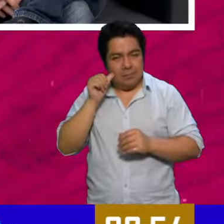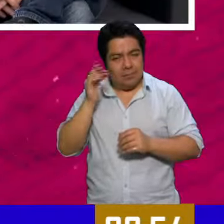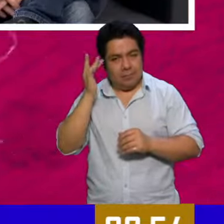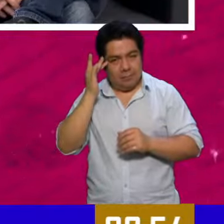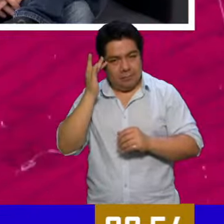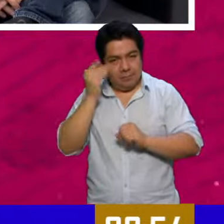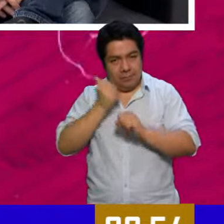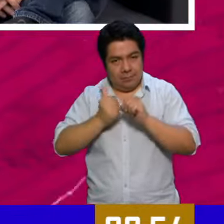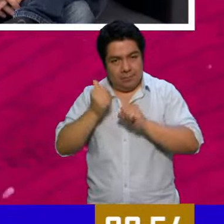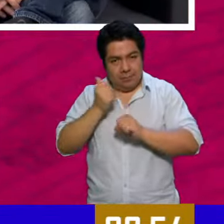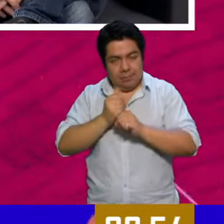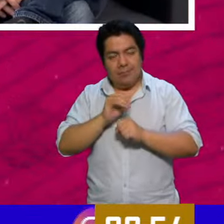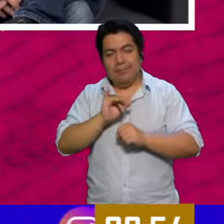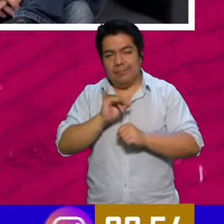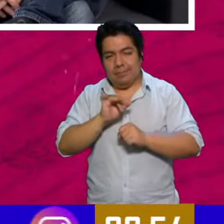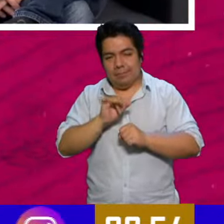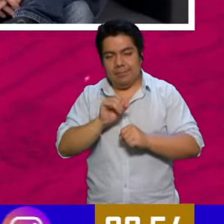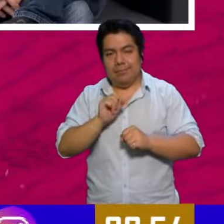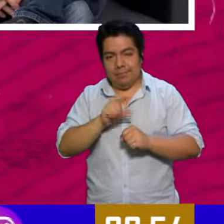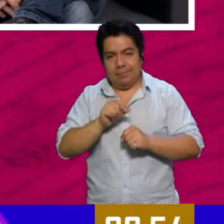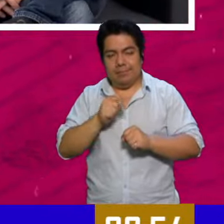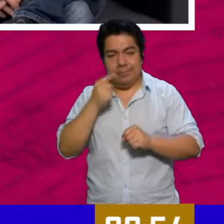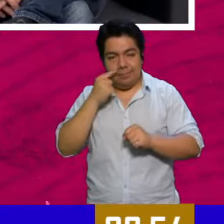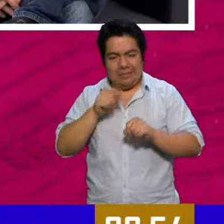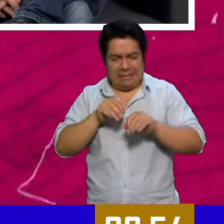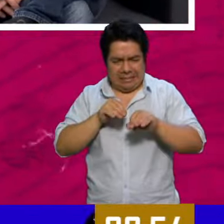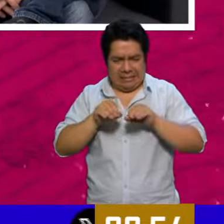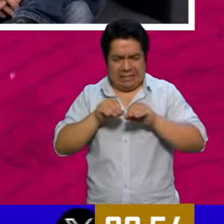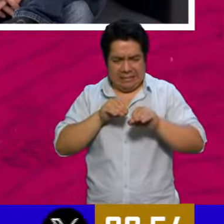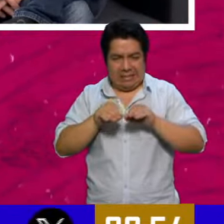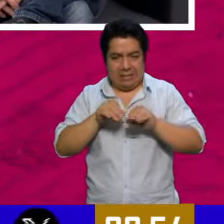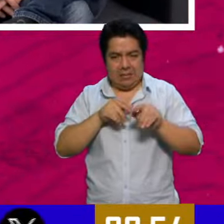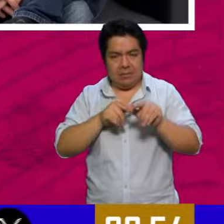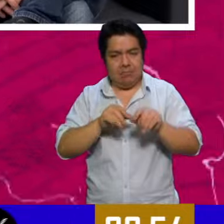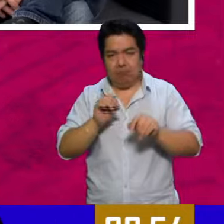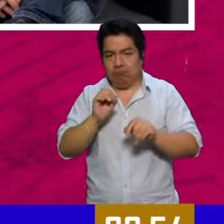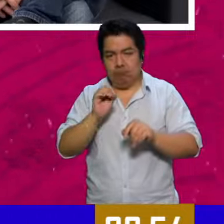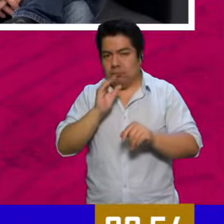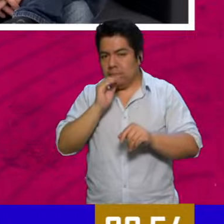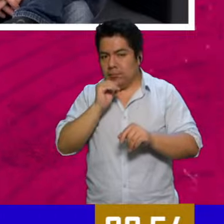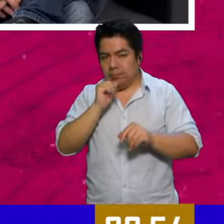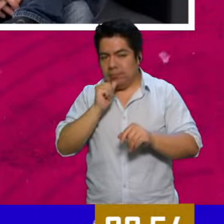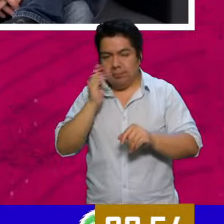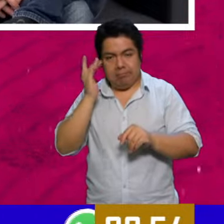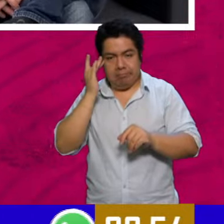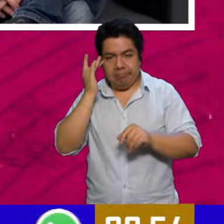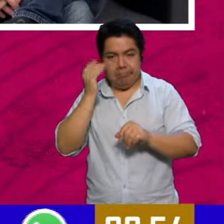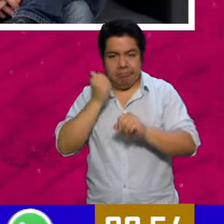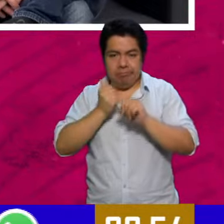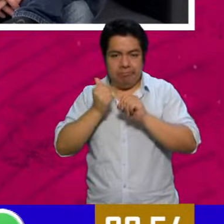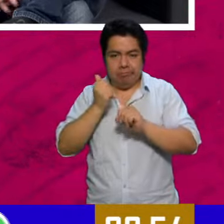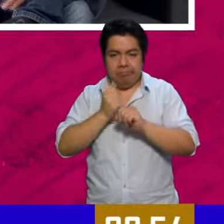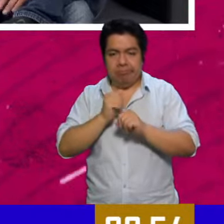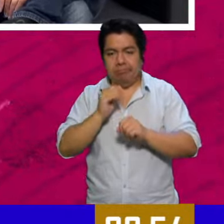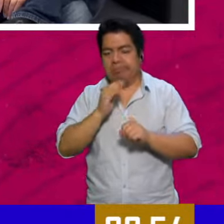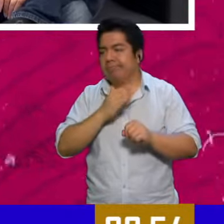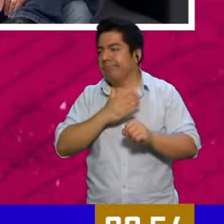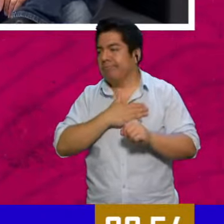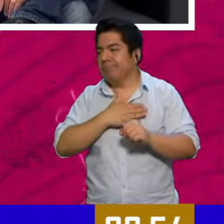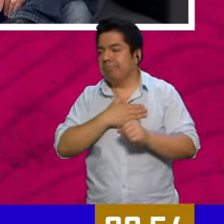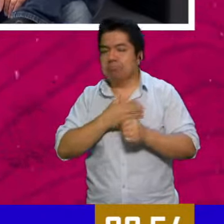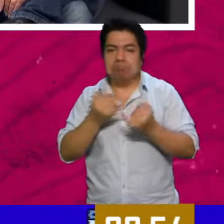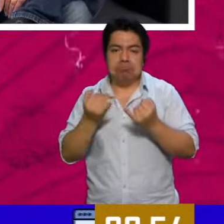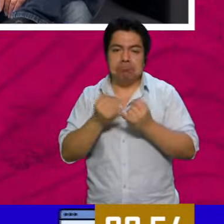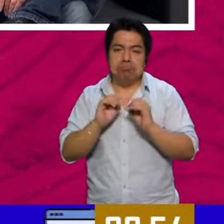Es correcto, el día de ayer, y pues hemos estado trabajando y ¿entonces apenas... no pudiste festejar? No, bueno, como se debe. Yo, bueno, como a mí tampoco